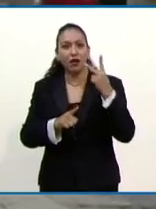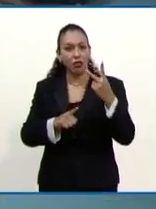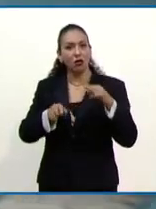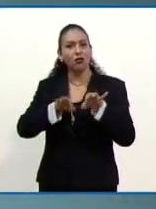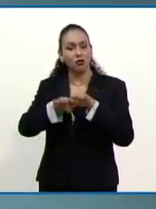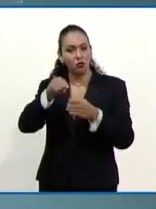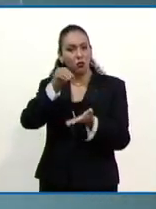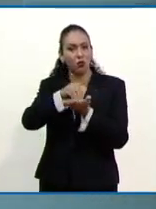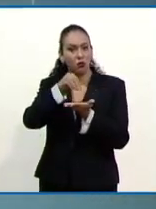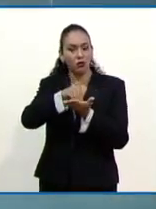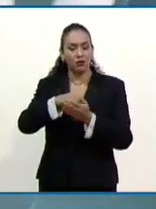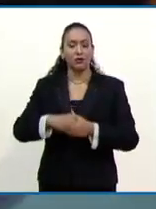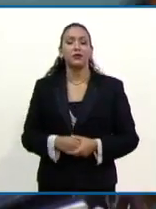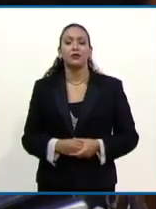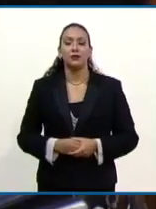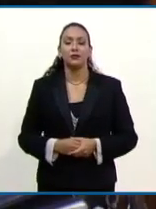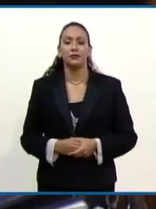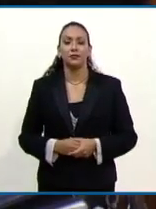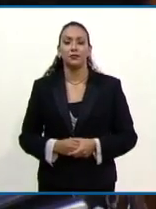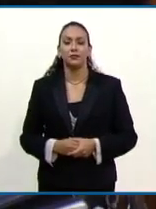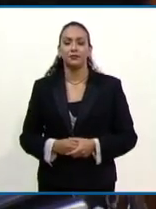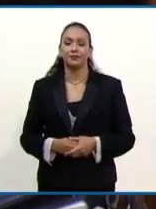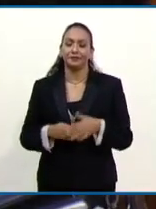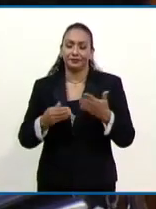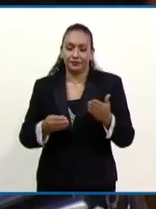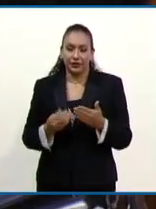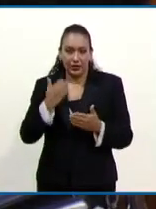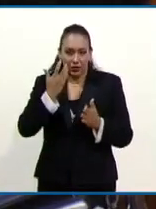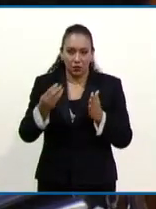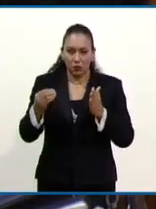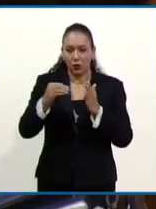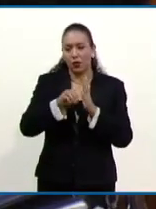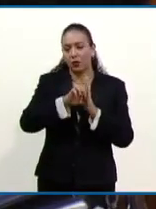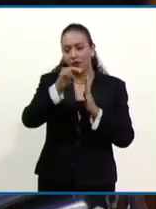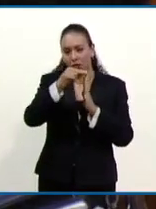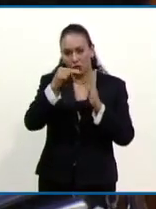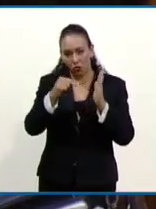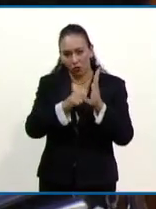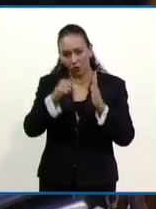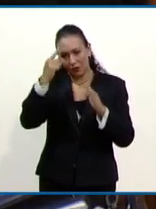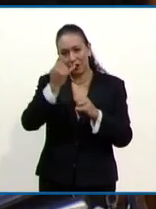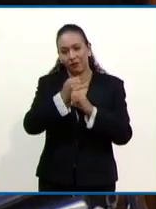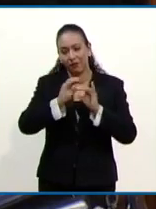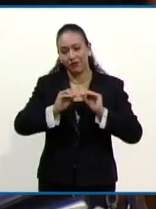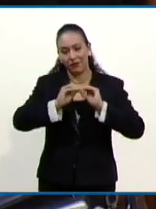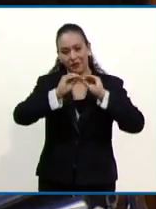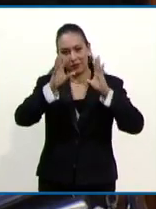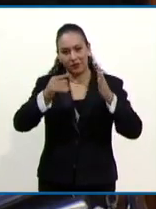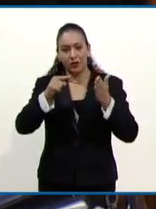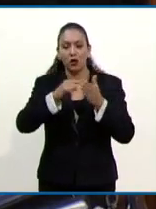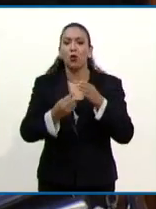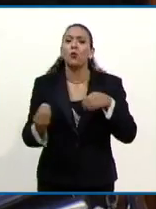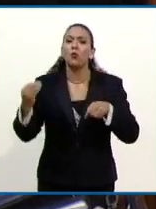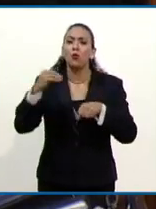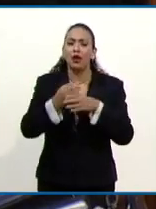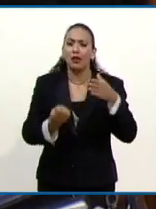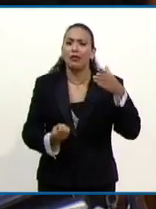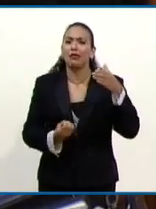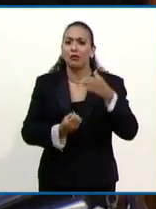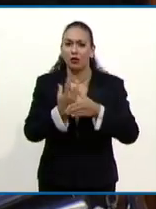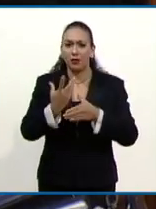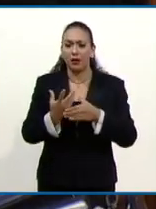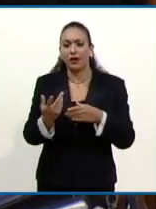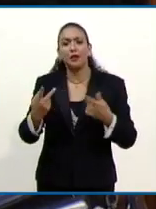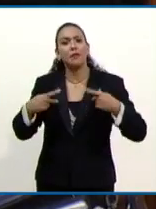funciones. Si una norma prevista en una ley local de transparencia actualiza una remoción de los